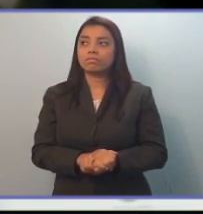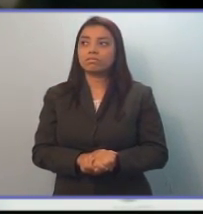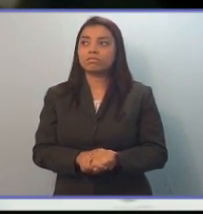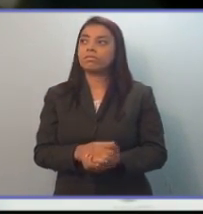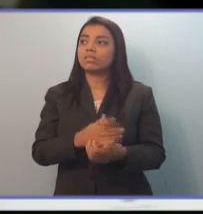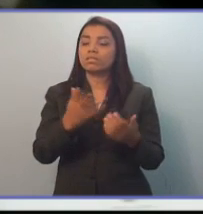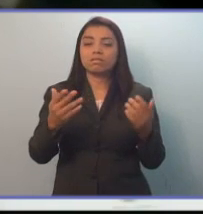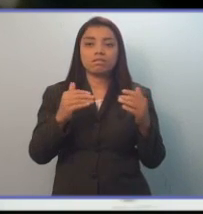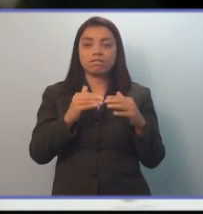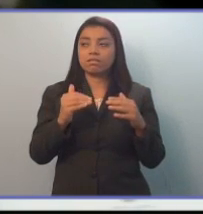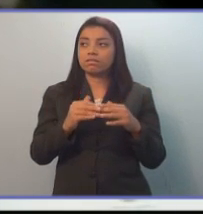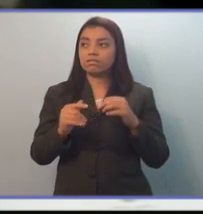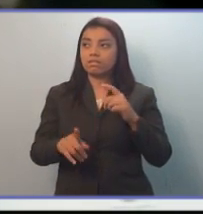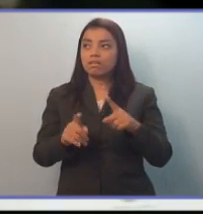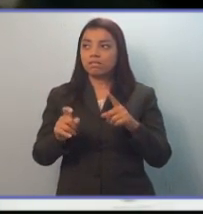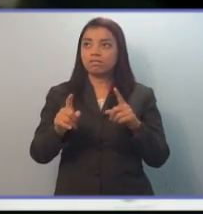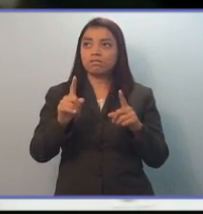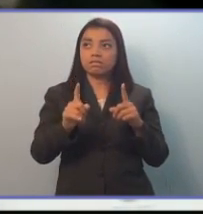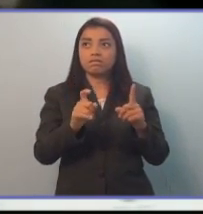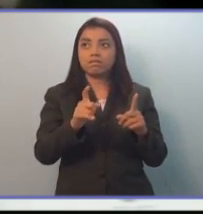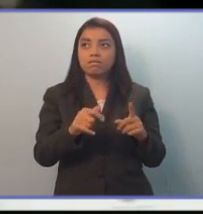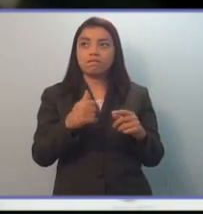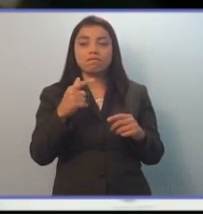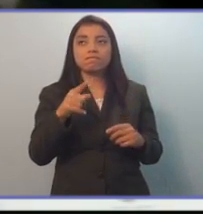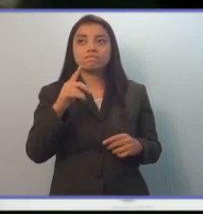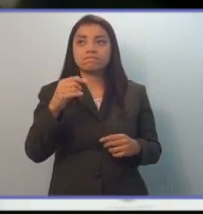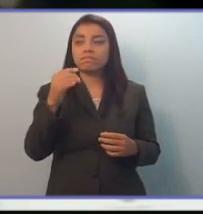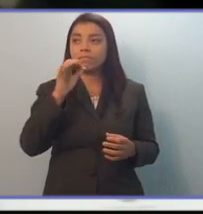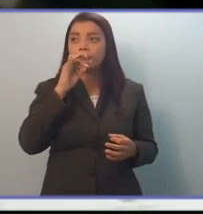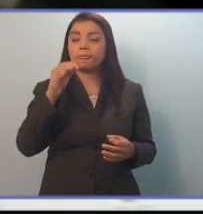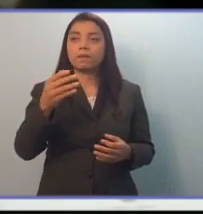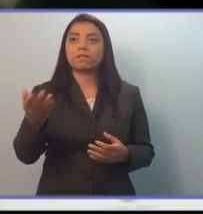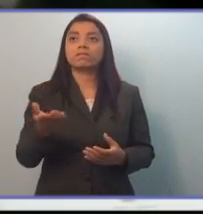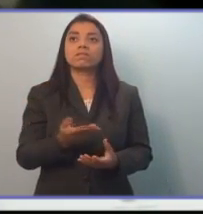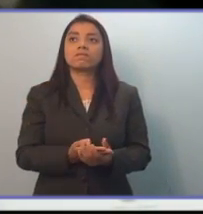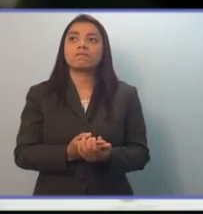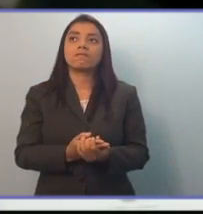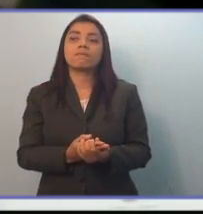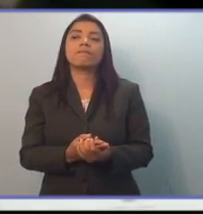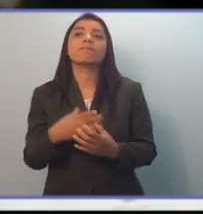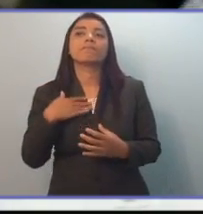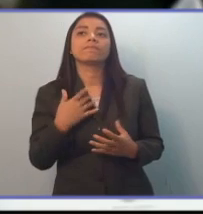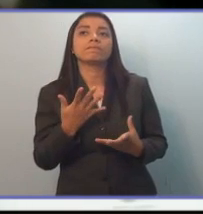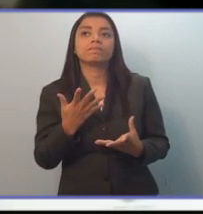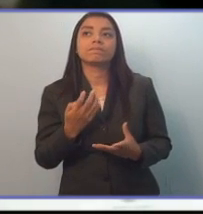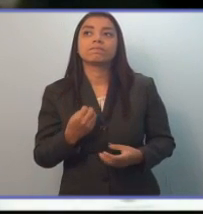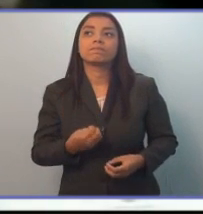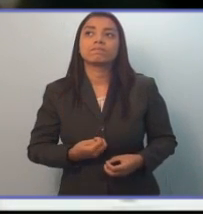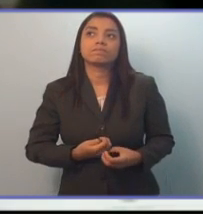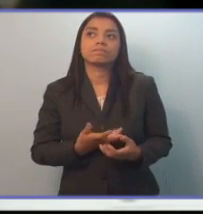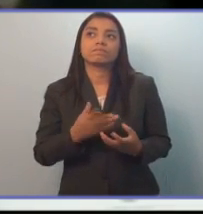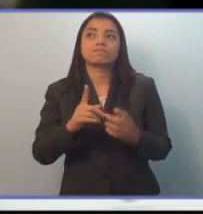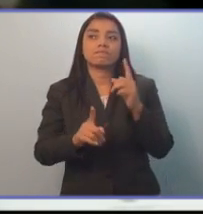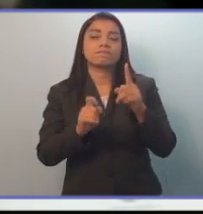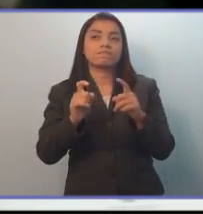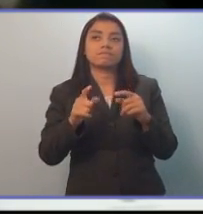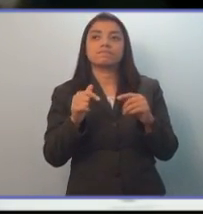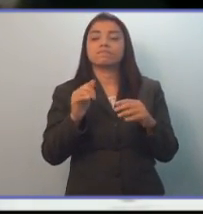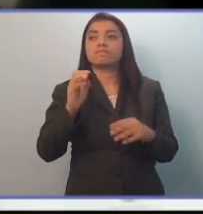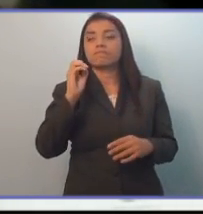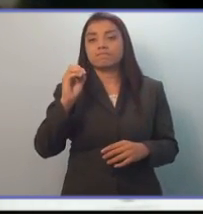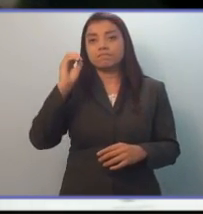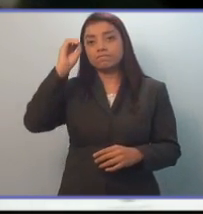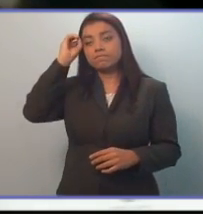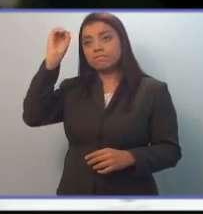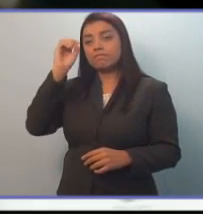También de las preguntas que nos fueran enviadas, quería preguntarle qué posición tiene